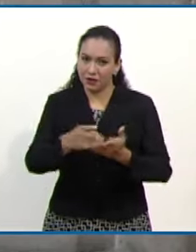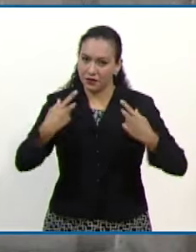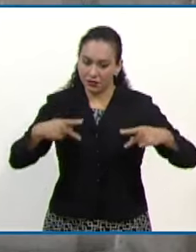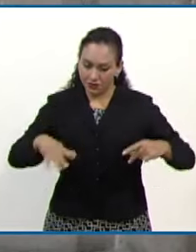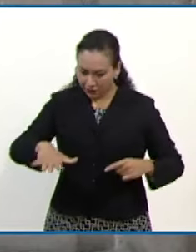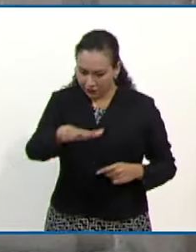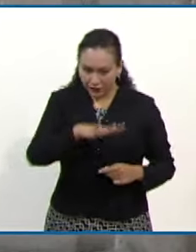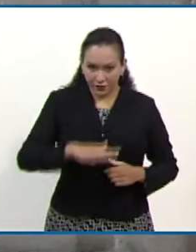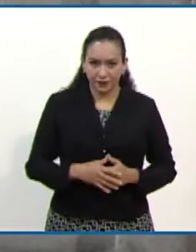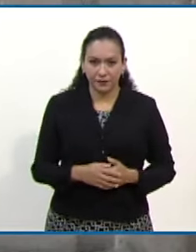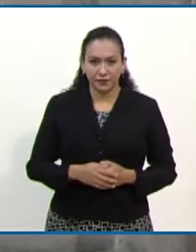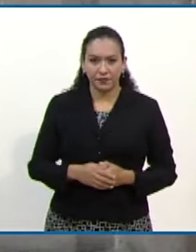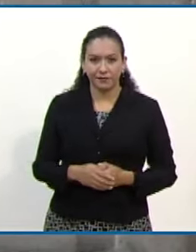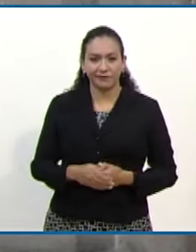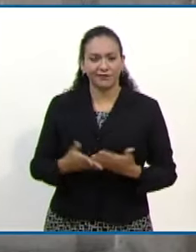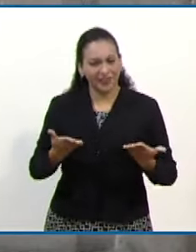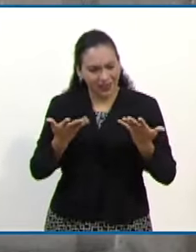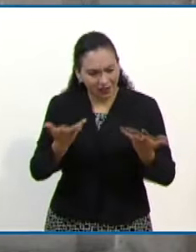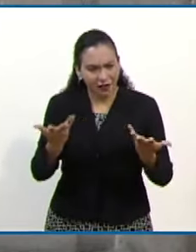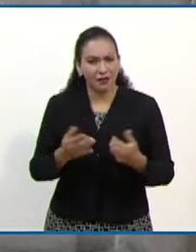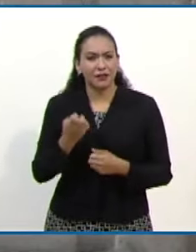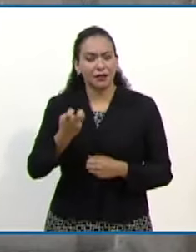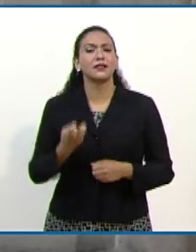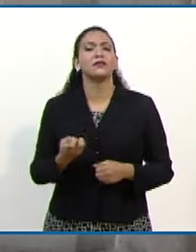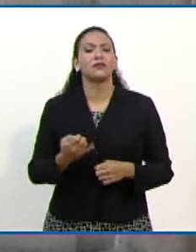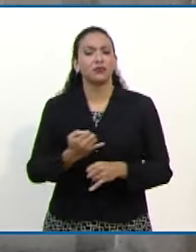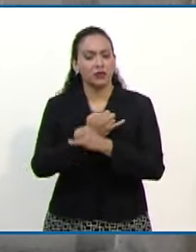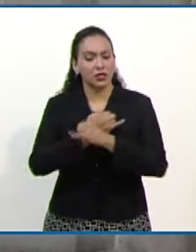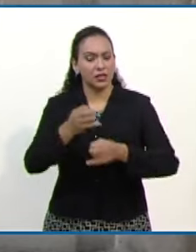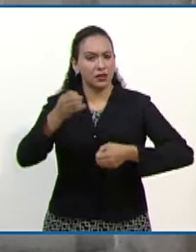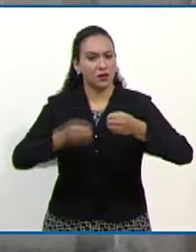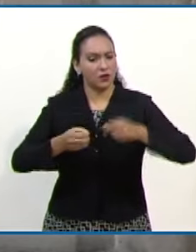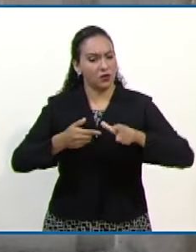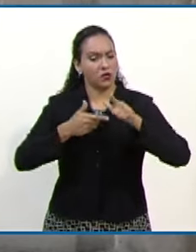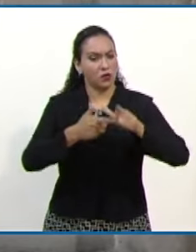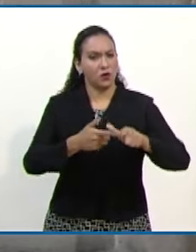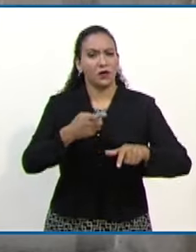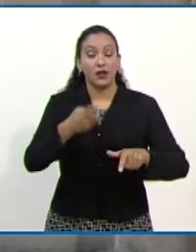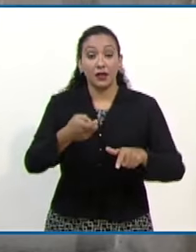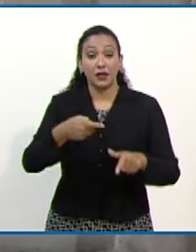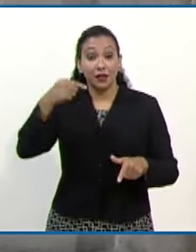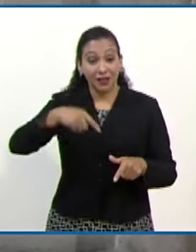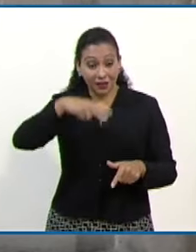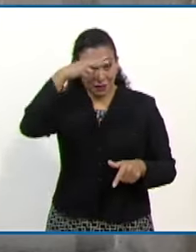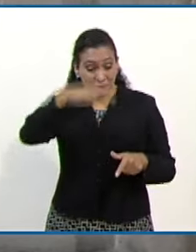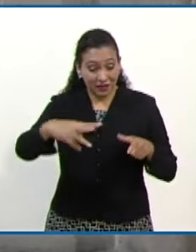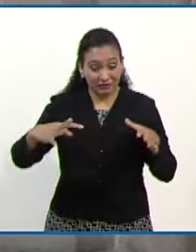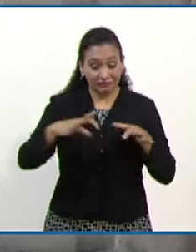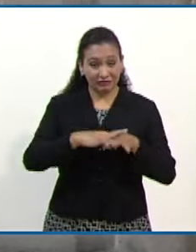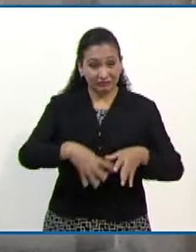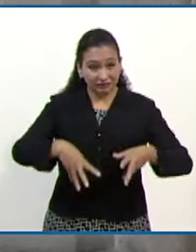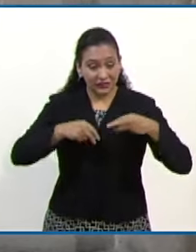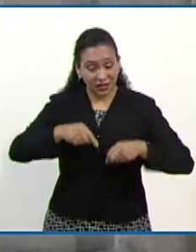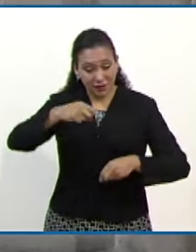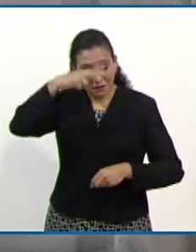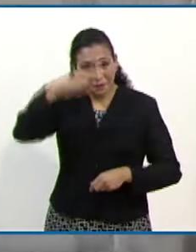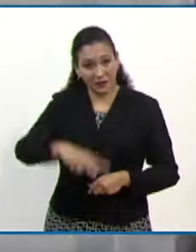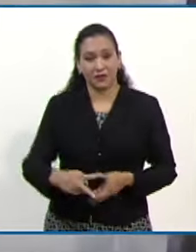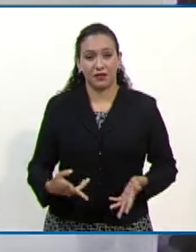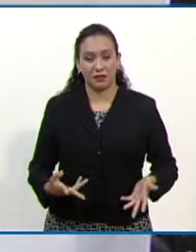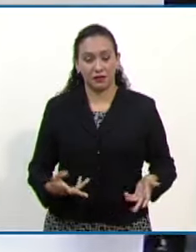Preservemos la independencia judicial. Es nuestro patrimonio. Es un patrimonio de la